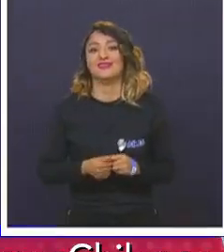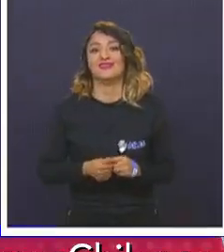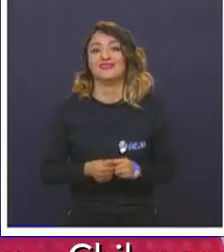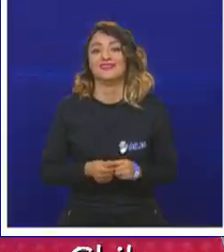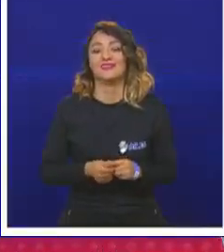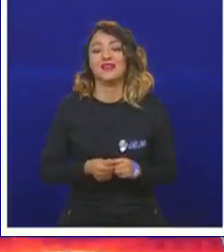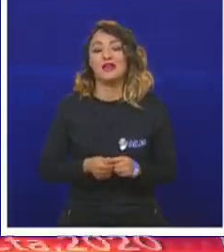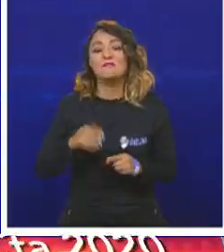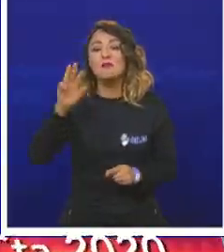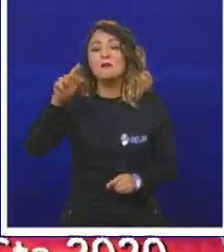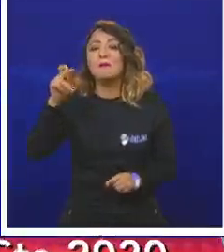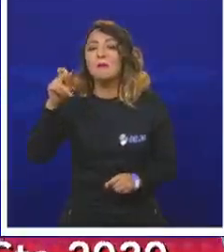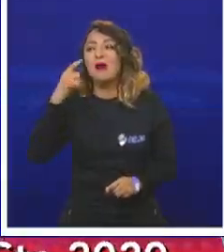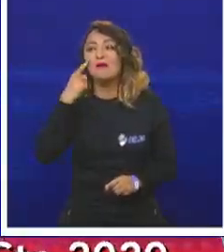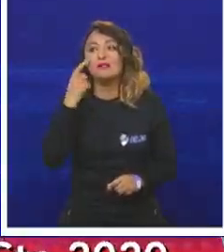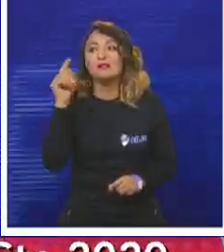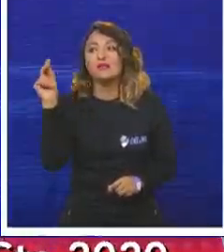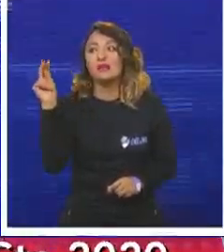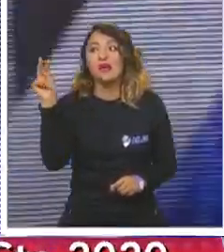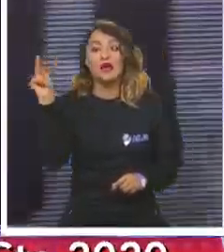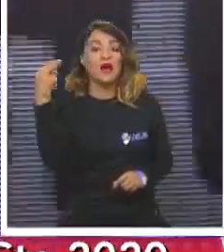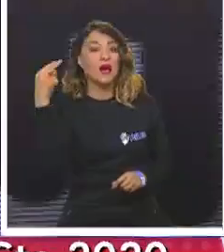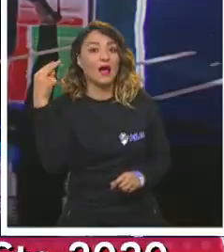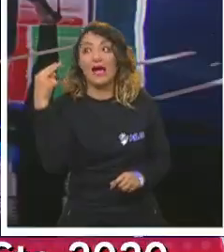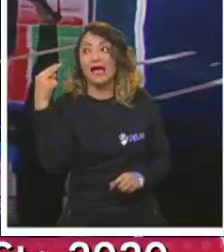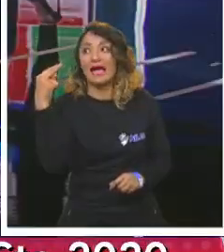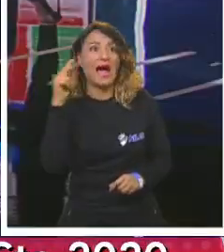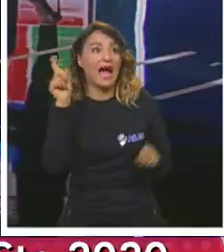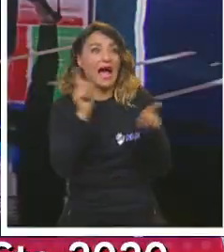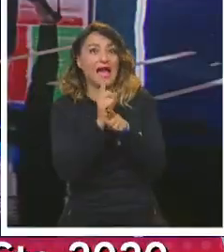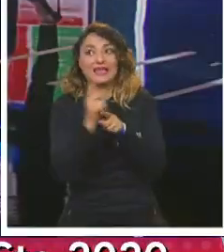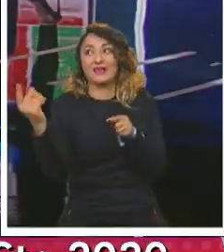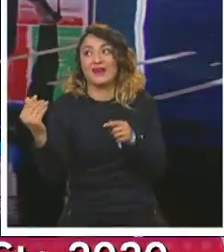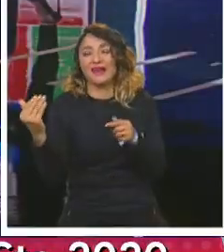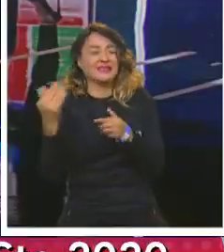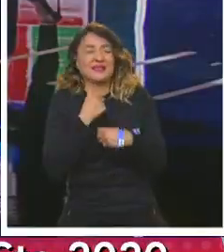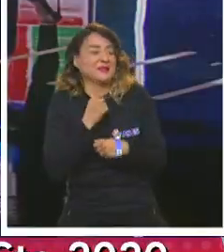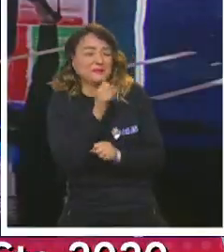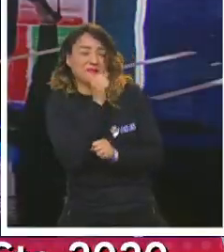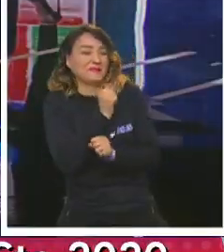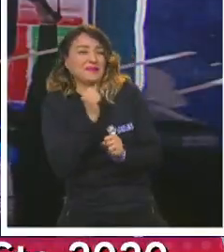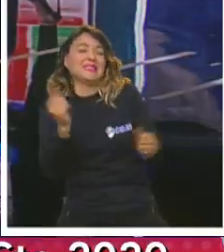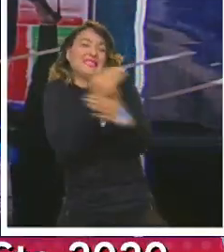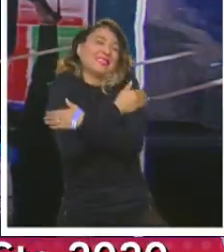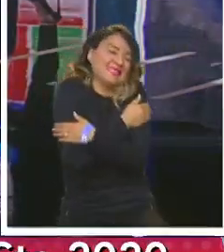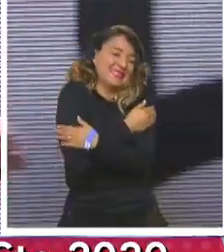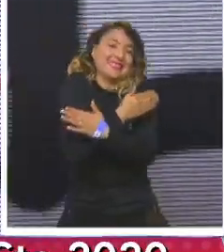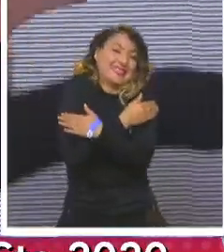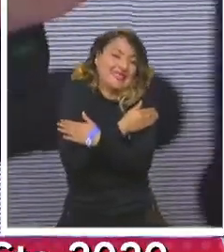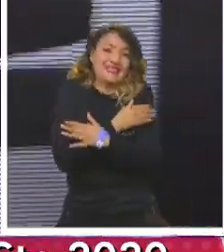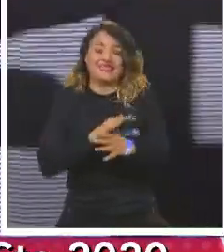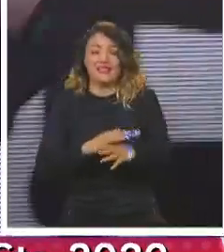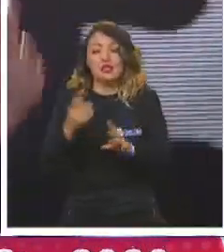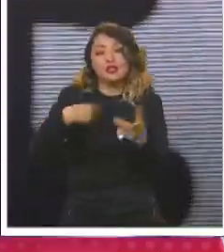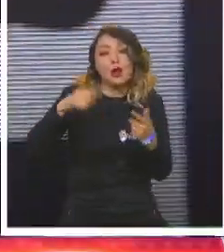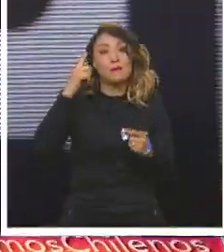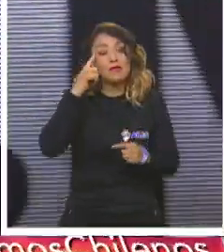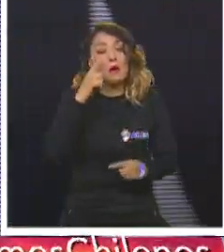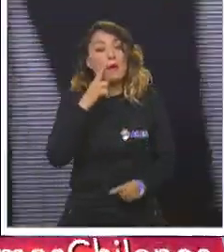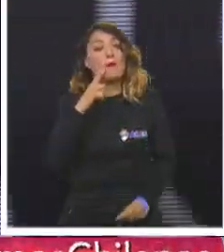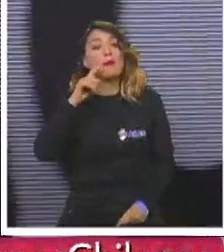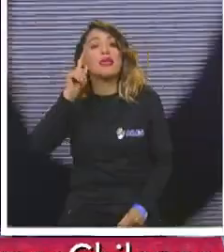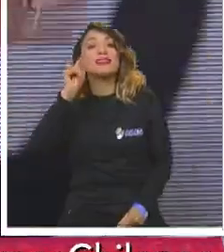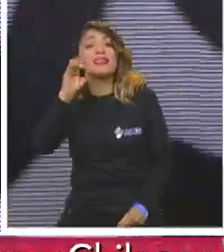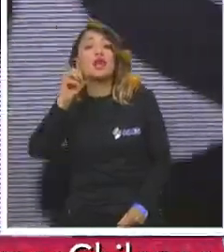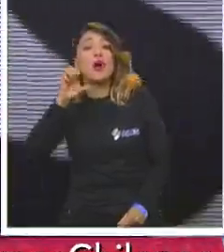daba vuelta, mis hermanos también, y mi mamá aprovechaba de abrazar, pues entonces no se podía aguantar. De repente pensábamos que iba a llegar el tío Emilio. Te pillamos,